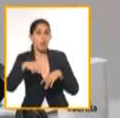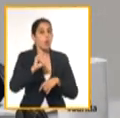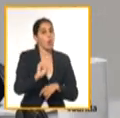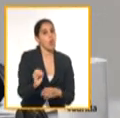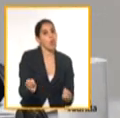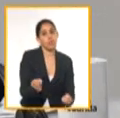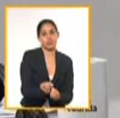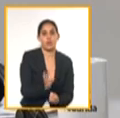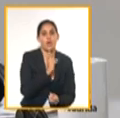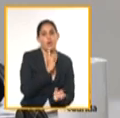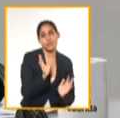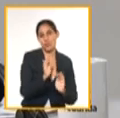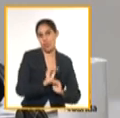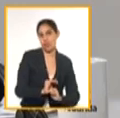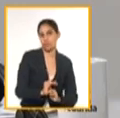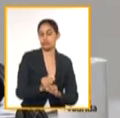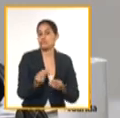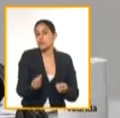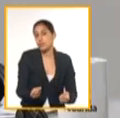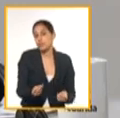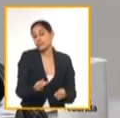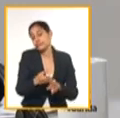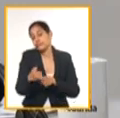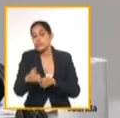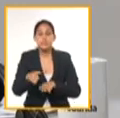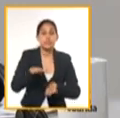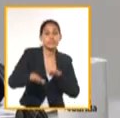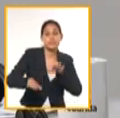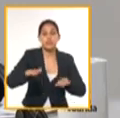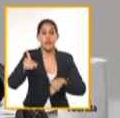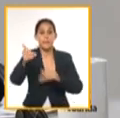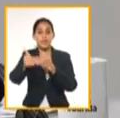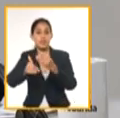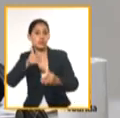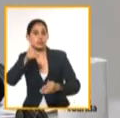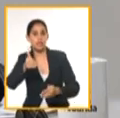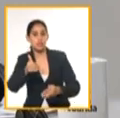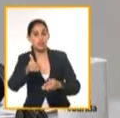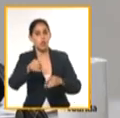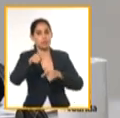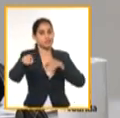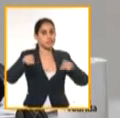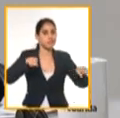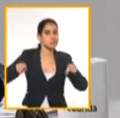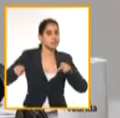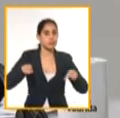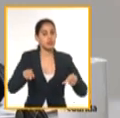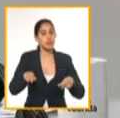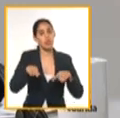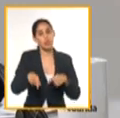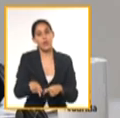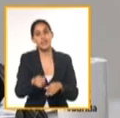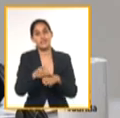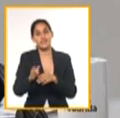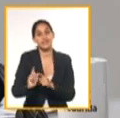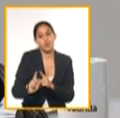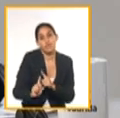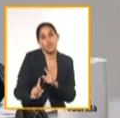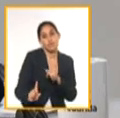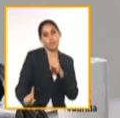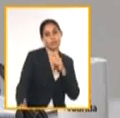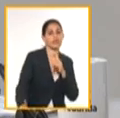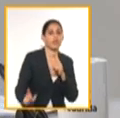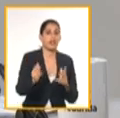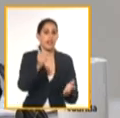a distancia. Por lo general, todas las fuentes abasto de las cabeceras provinciales del país, que son los grandes acueductos, están lejos y distantes de la ciudad de